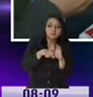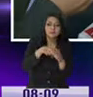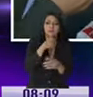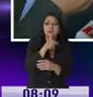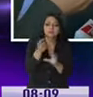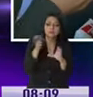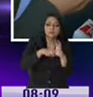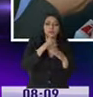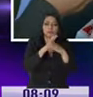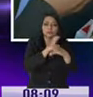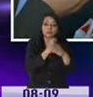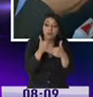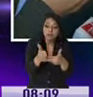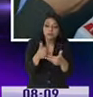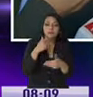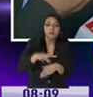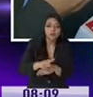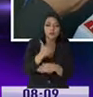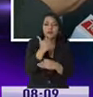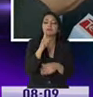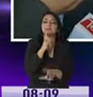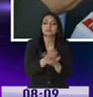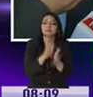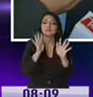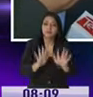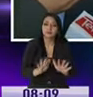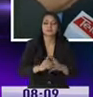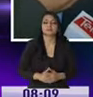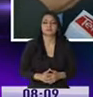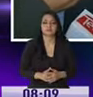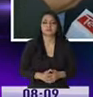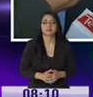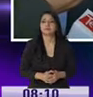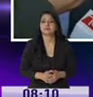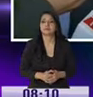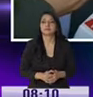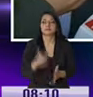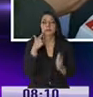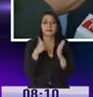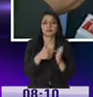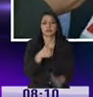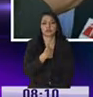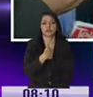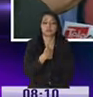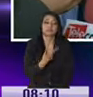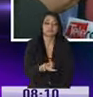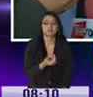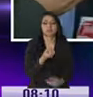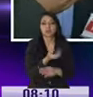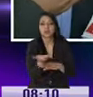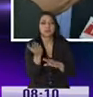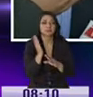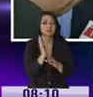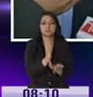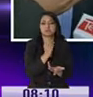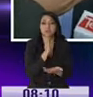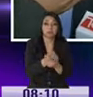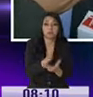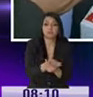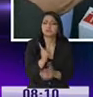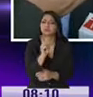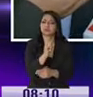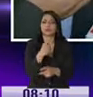a la ciudadanía para que no le roben. A eso nos estamos refiriendo. No crean que nuestro comentario, señores transportistas, es para molestarles a ustedes o